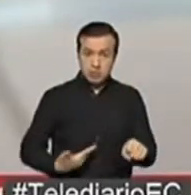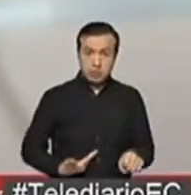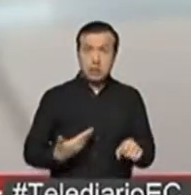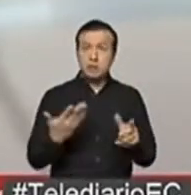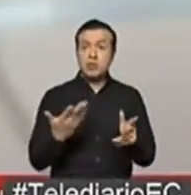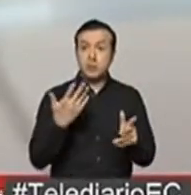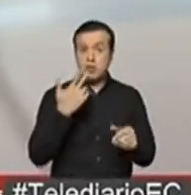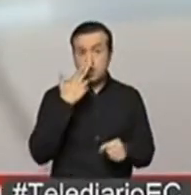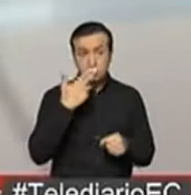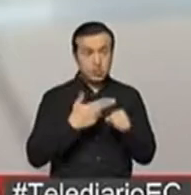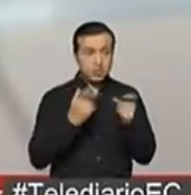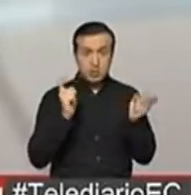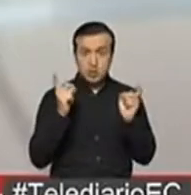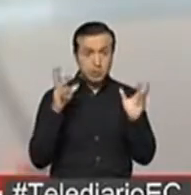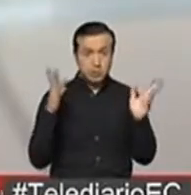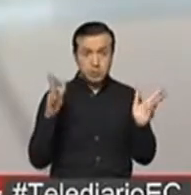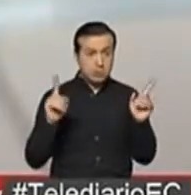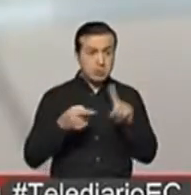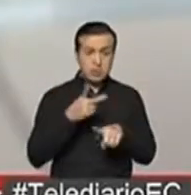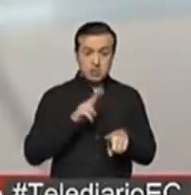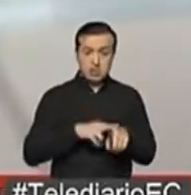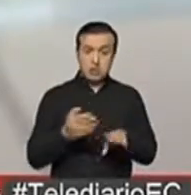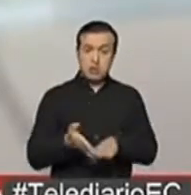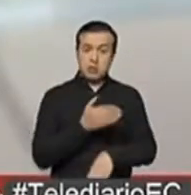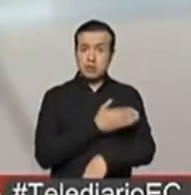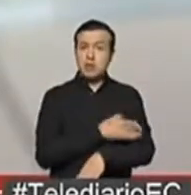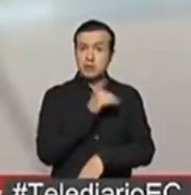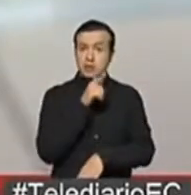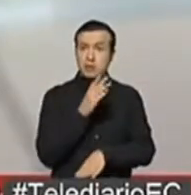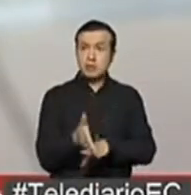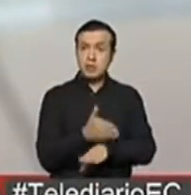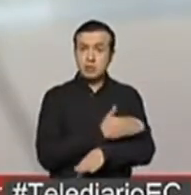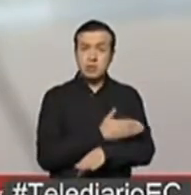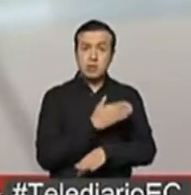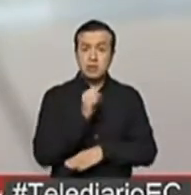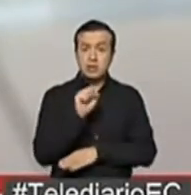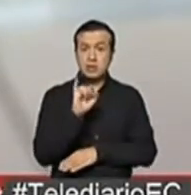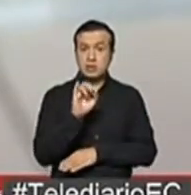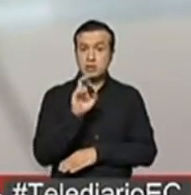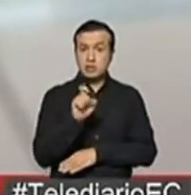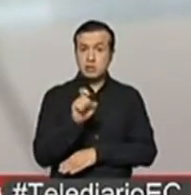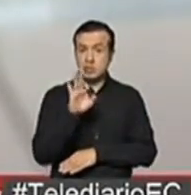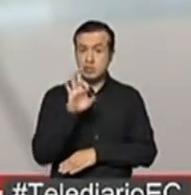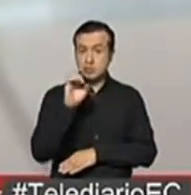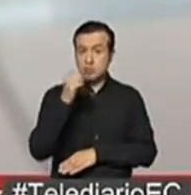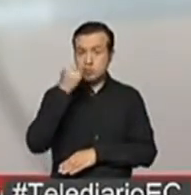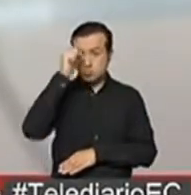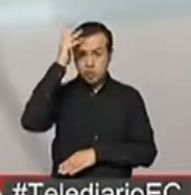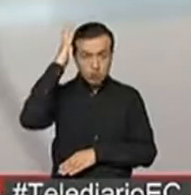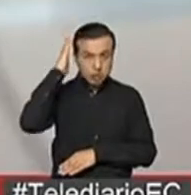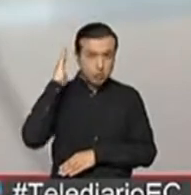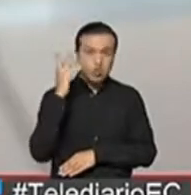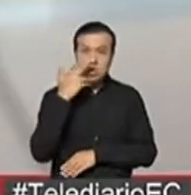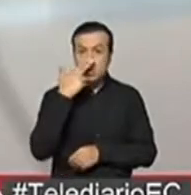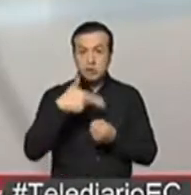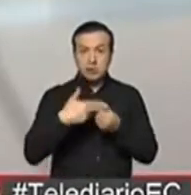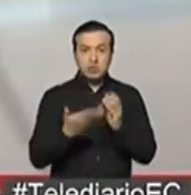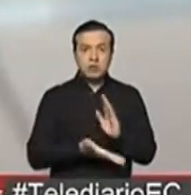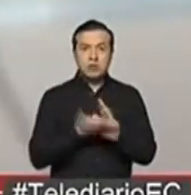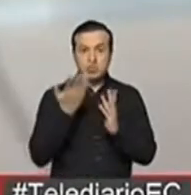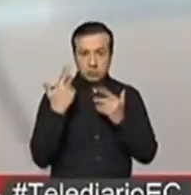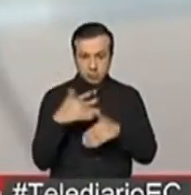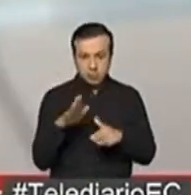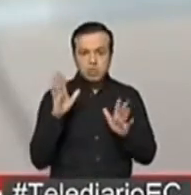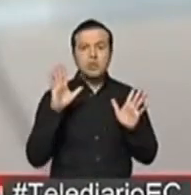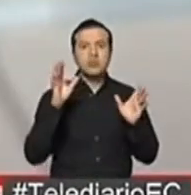movido los precios de los combustibles en lo último el último fue el de arquitecto sixto durán ballén que subió los combustibles pero él ya tenía